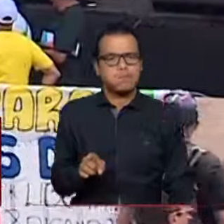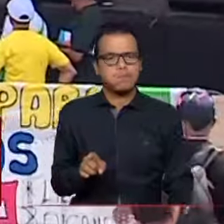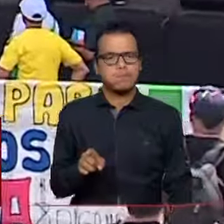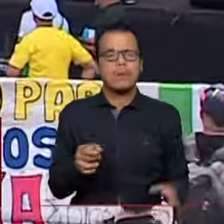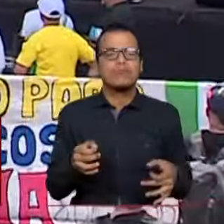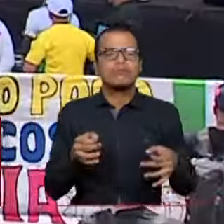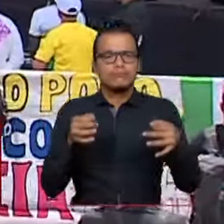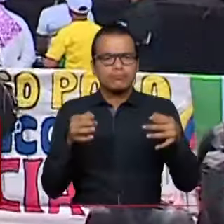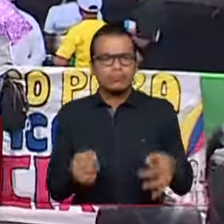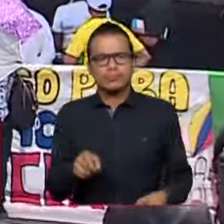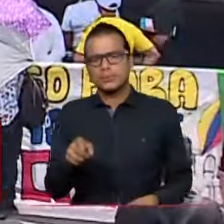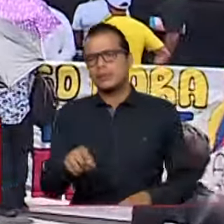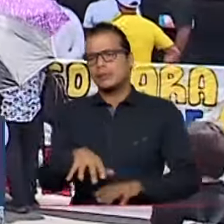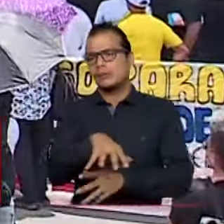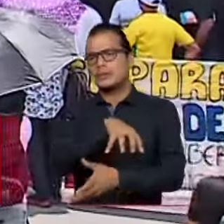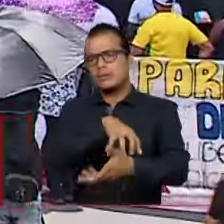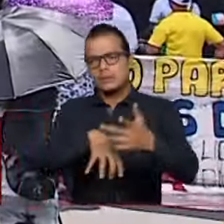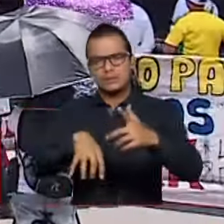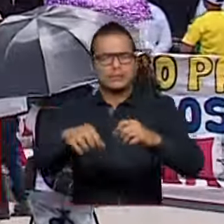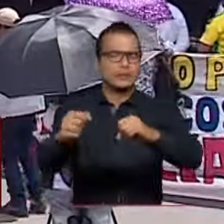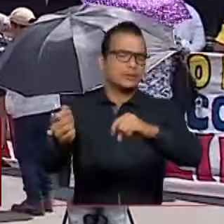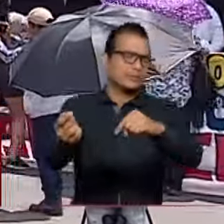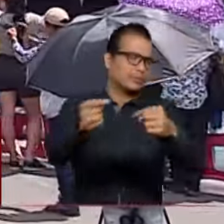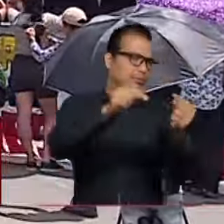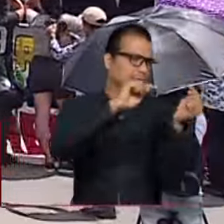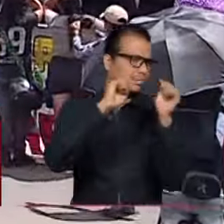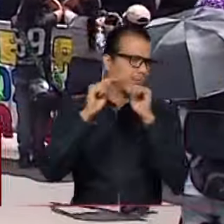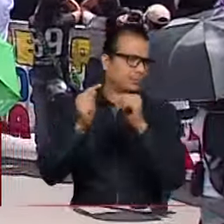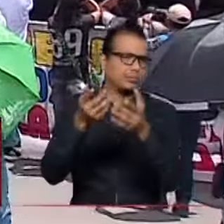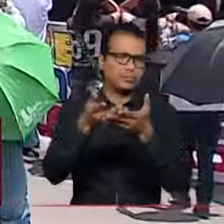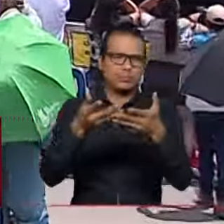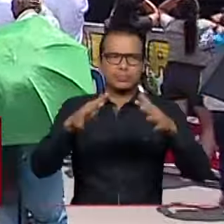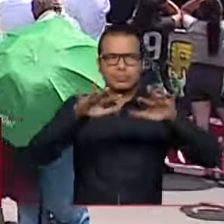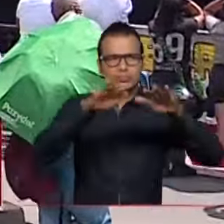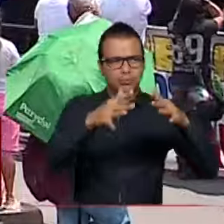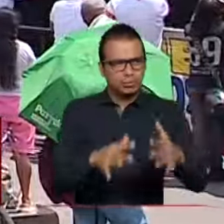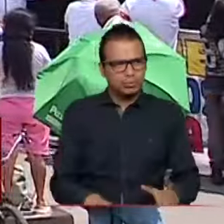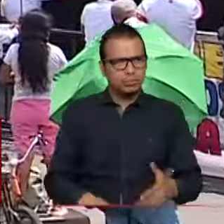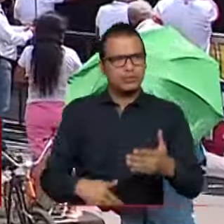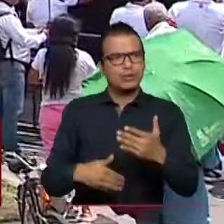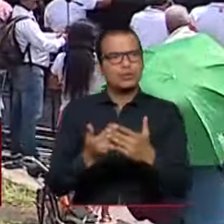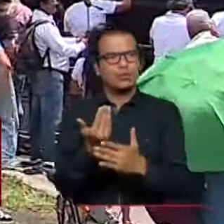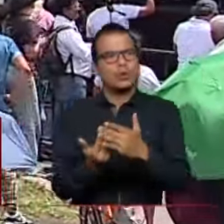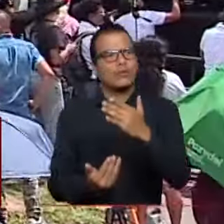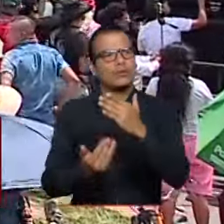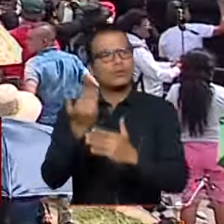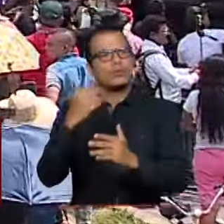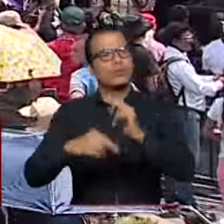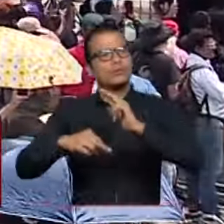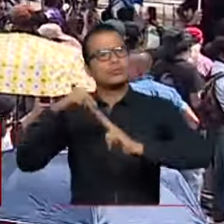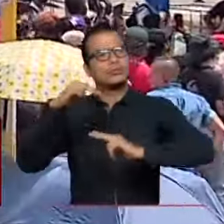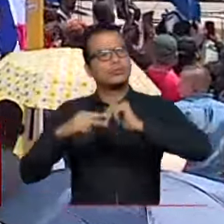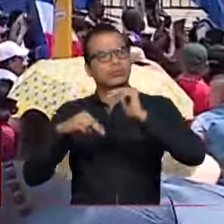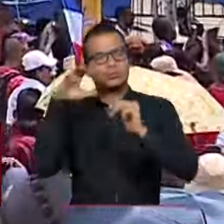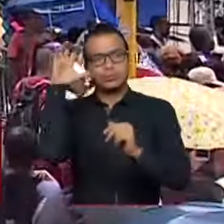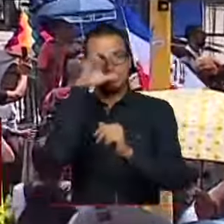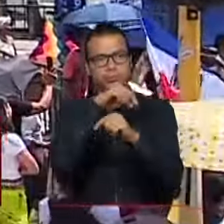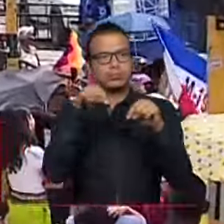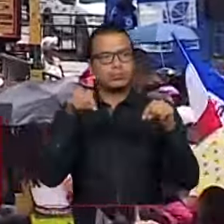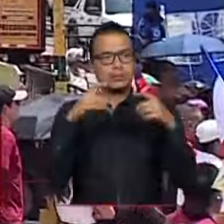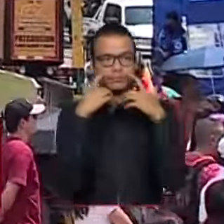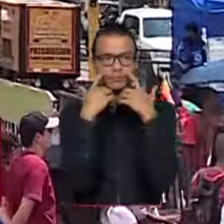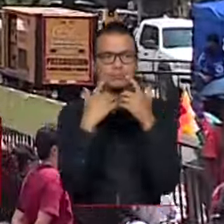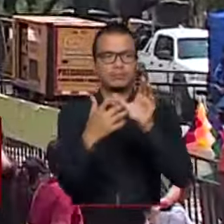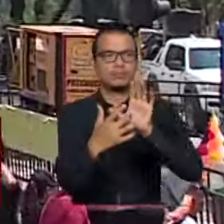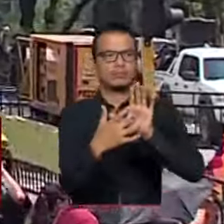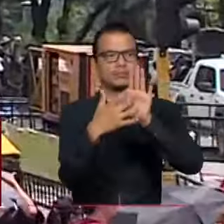los enfrentamientos, la solidaridad, lo destruido y lo construido convergen en un mismo sitio, representado en este